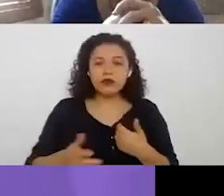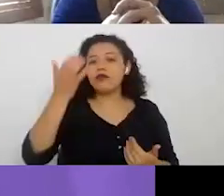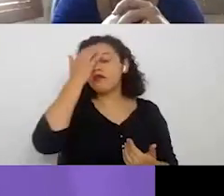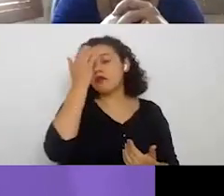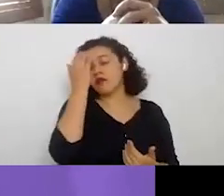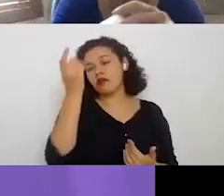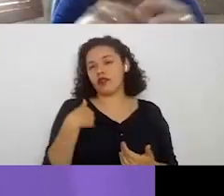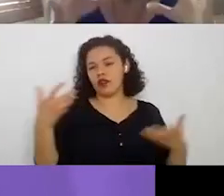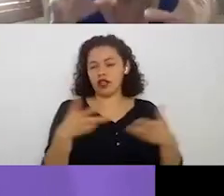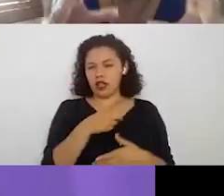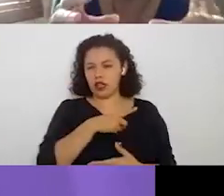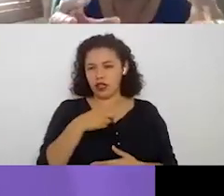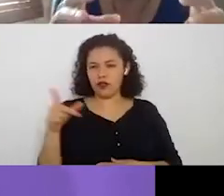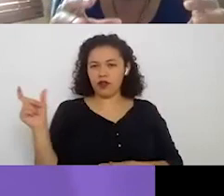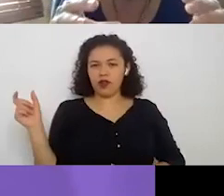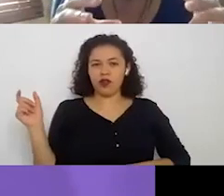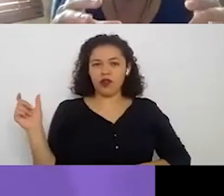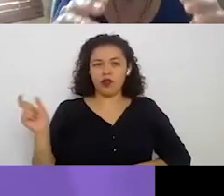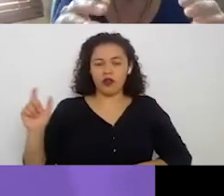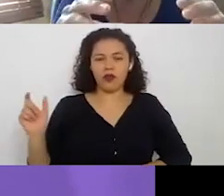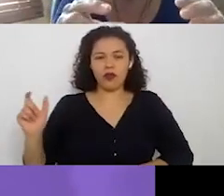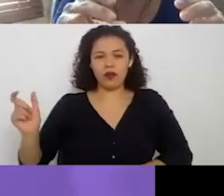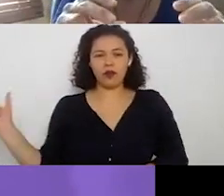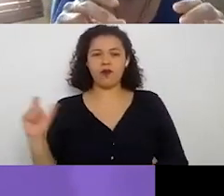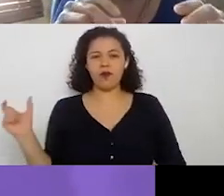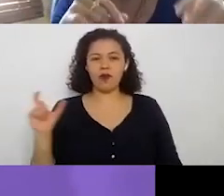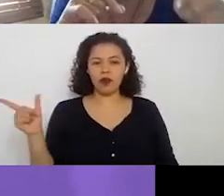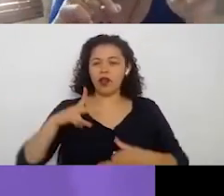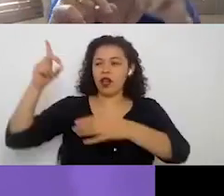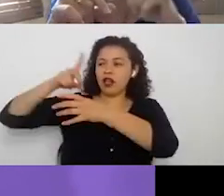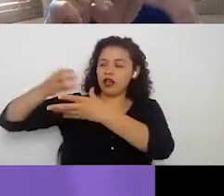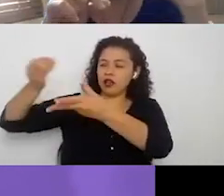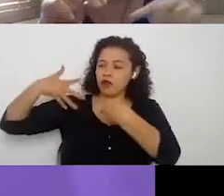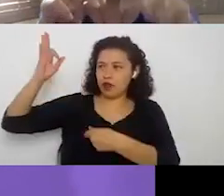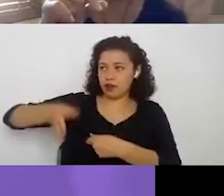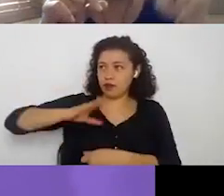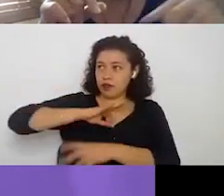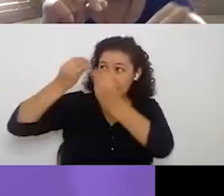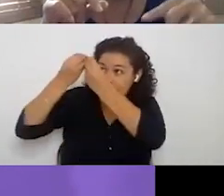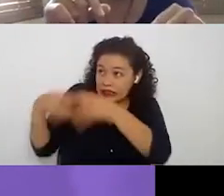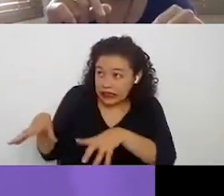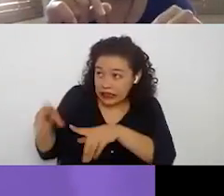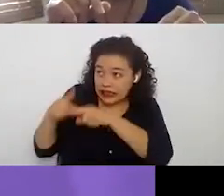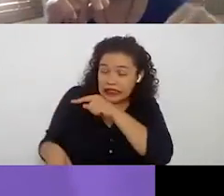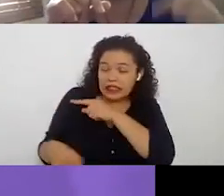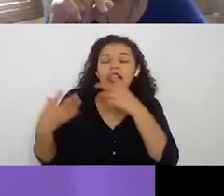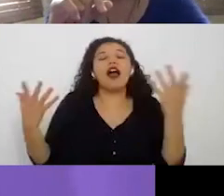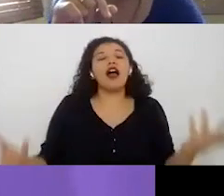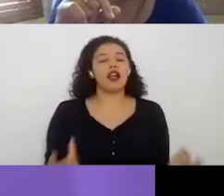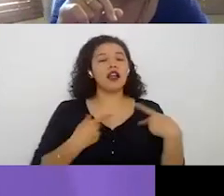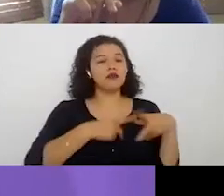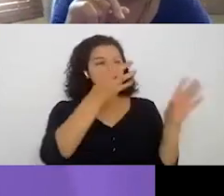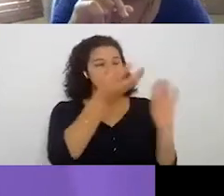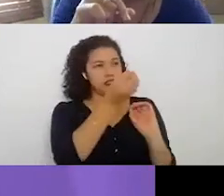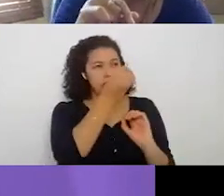hacer cuando la organización pierda la donataria, que quien se encarga de coordinar la operación